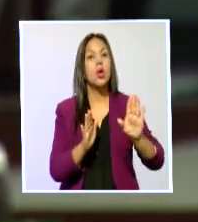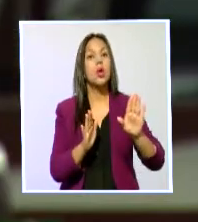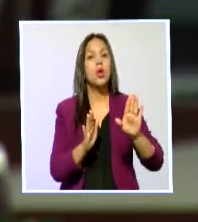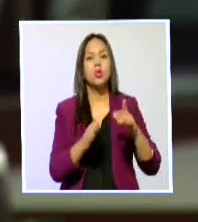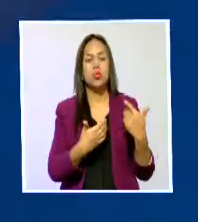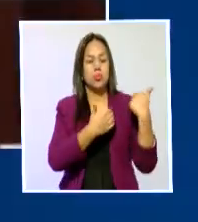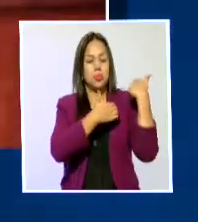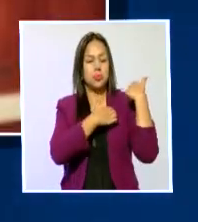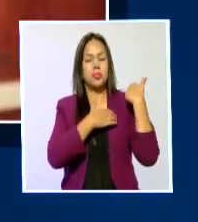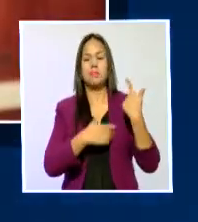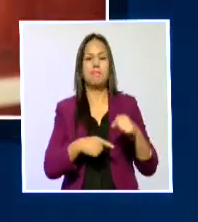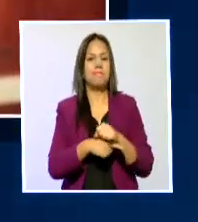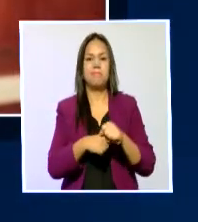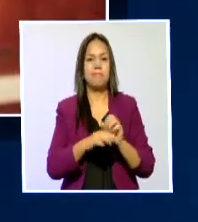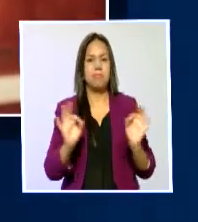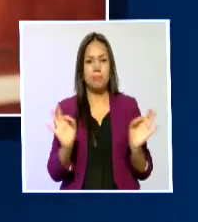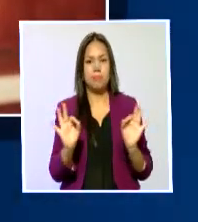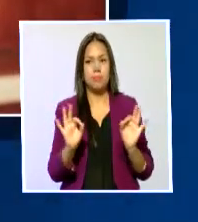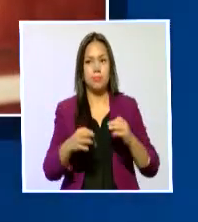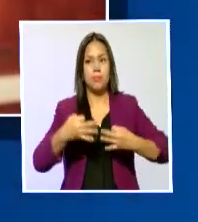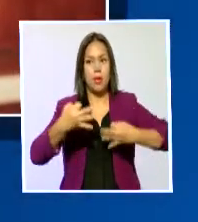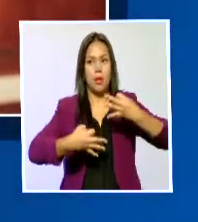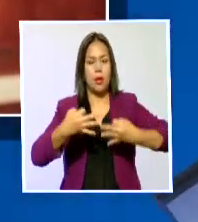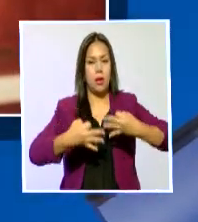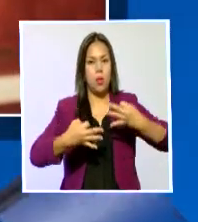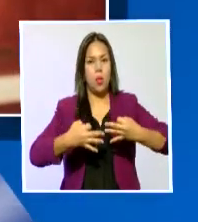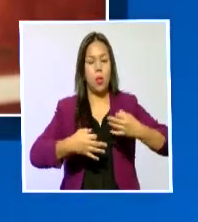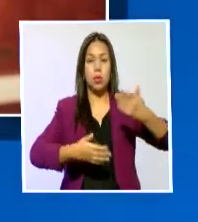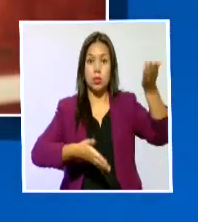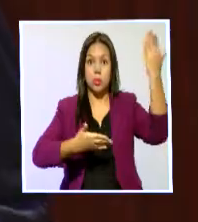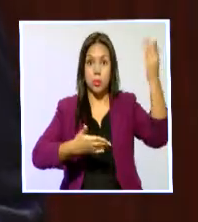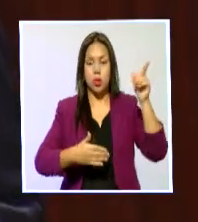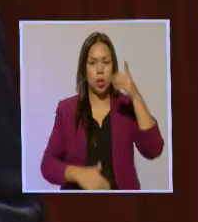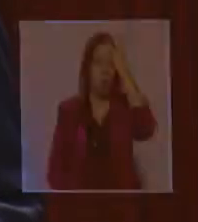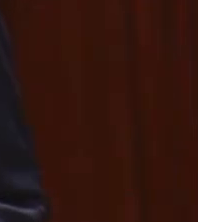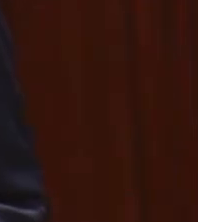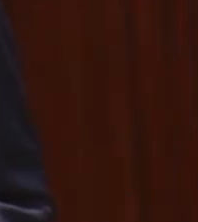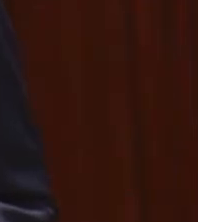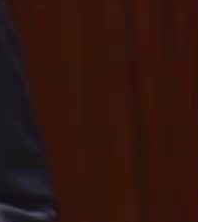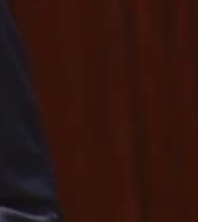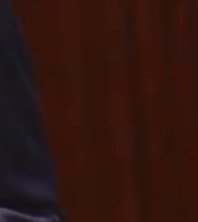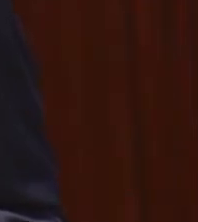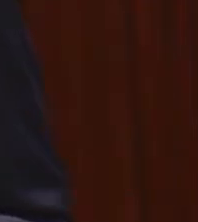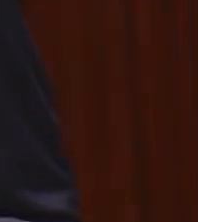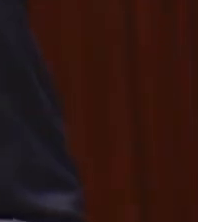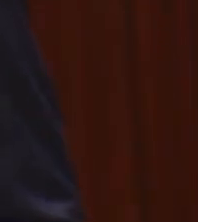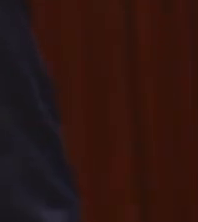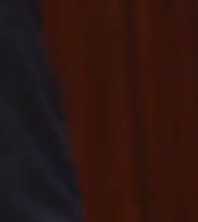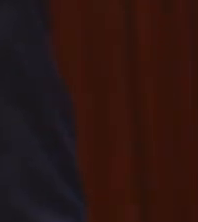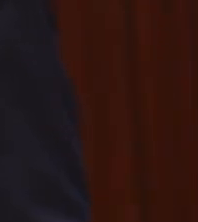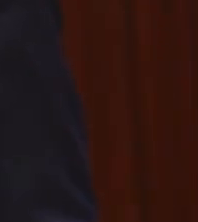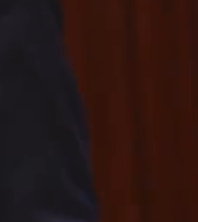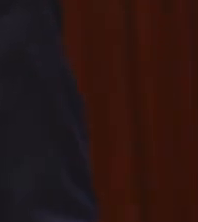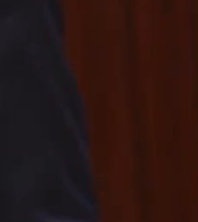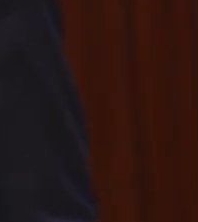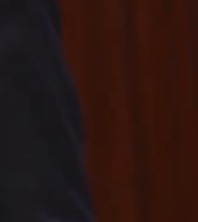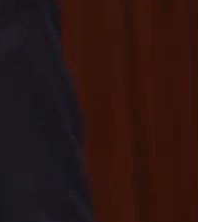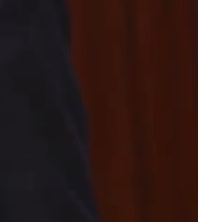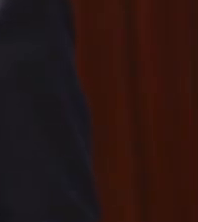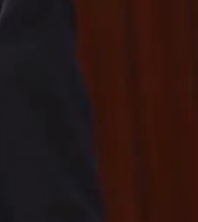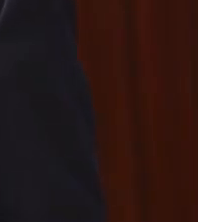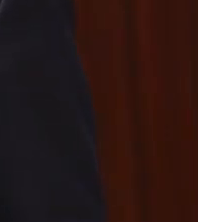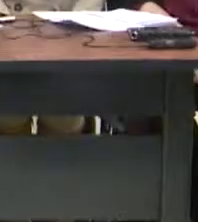en su cargo. Resolución de juicio político al vicepresidente Jorge Glass. El CAL abocó conocimiento del pedido de juicio político en contra